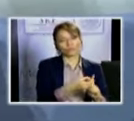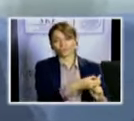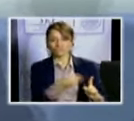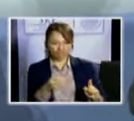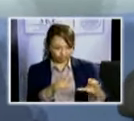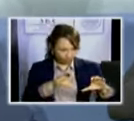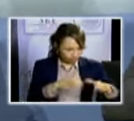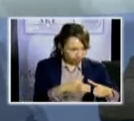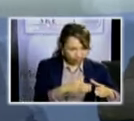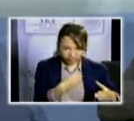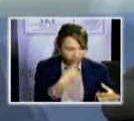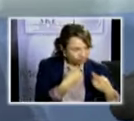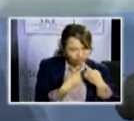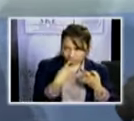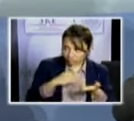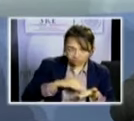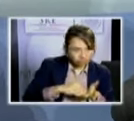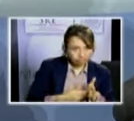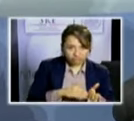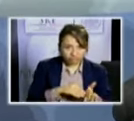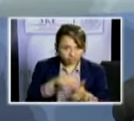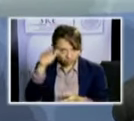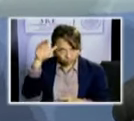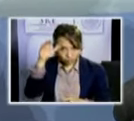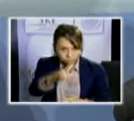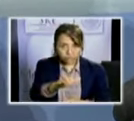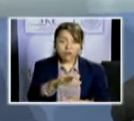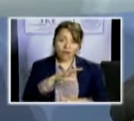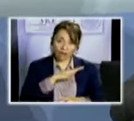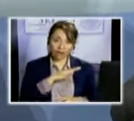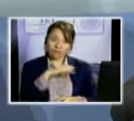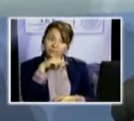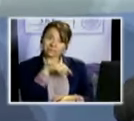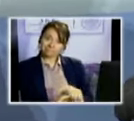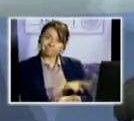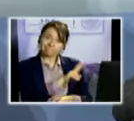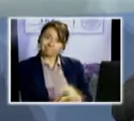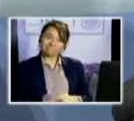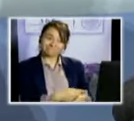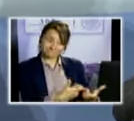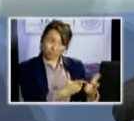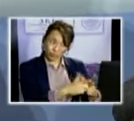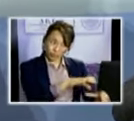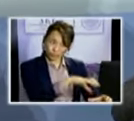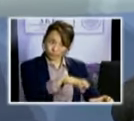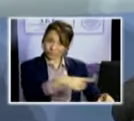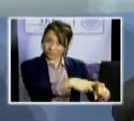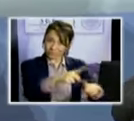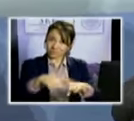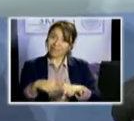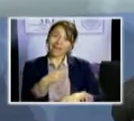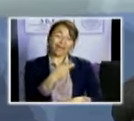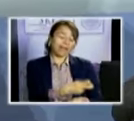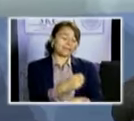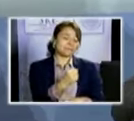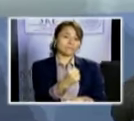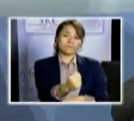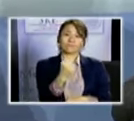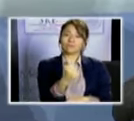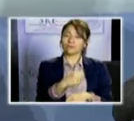yo estoy de acuerdo con Ana, que generan el daño social más importante, que es relacionado